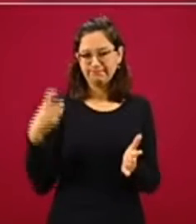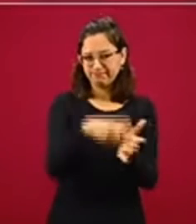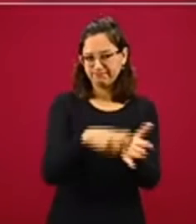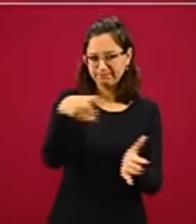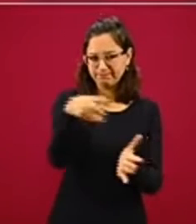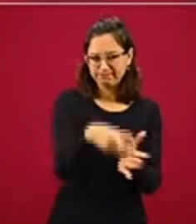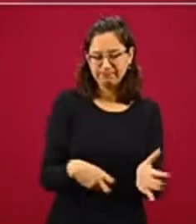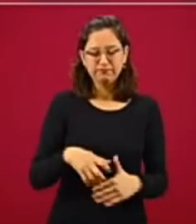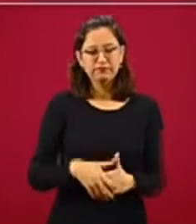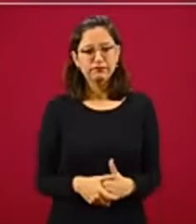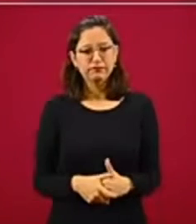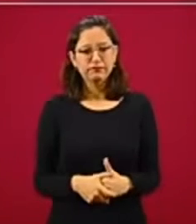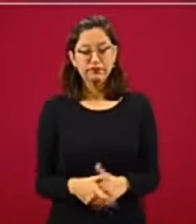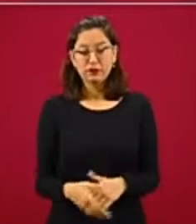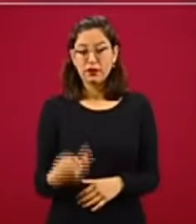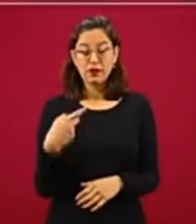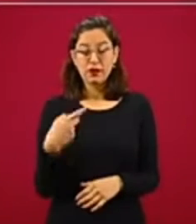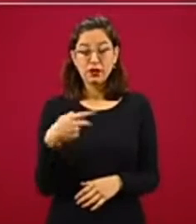pero no